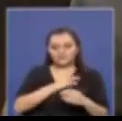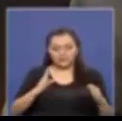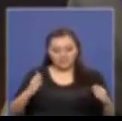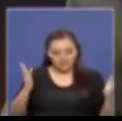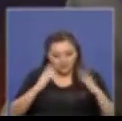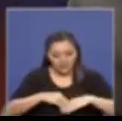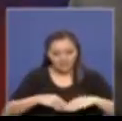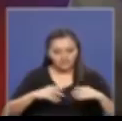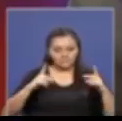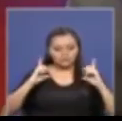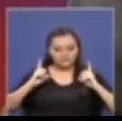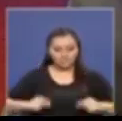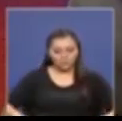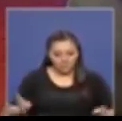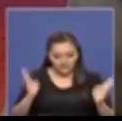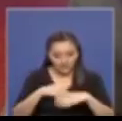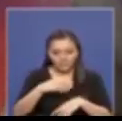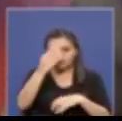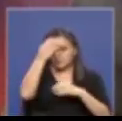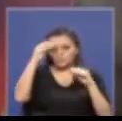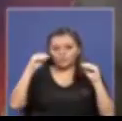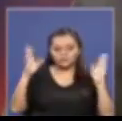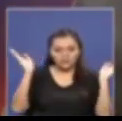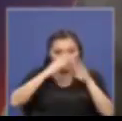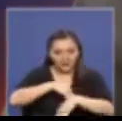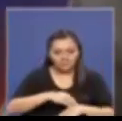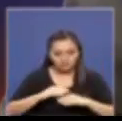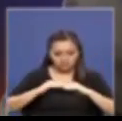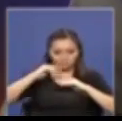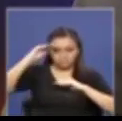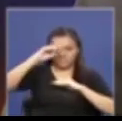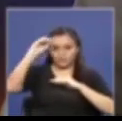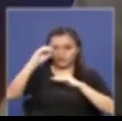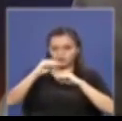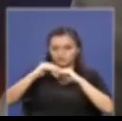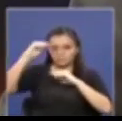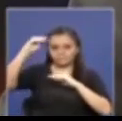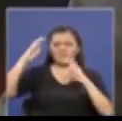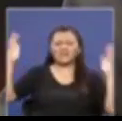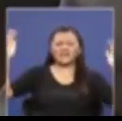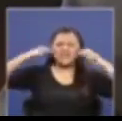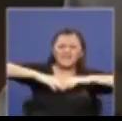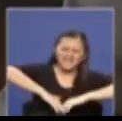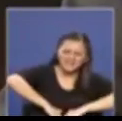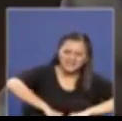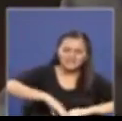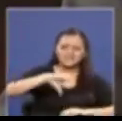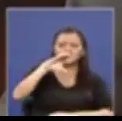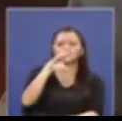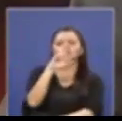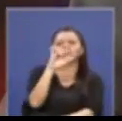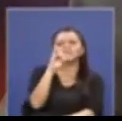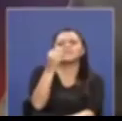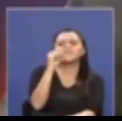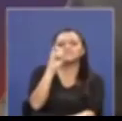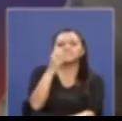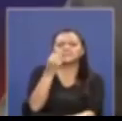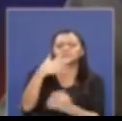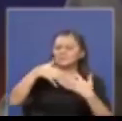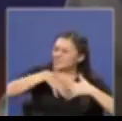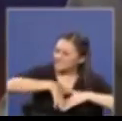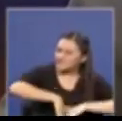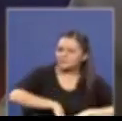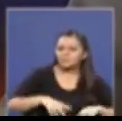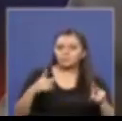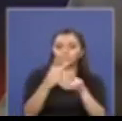para proteger a los más pobres. Entonces, está todo un año difícil, pero no se lo puede llamar crisis lo que estamos enfrentando. Pudiera ser una crisis si no se la